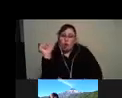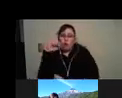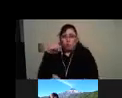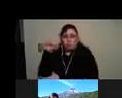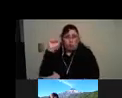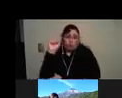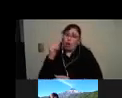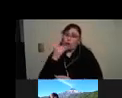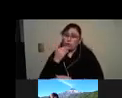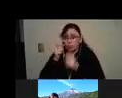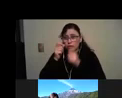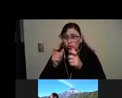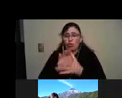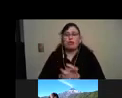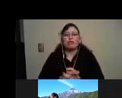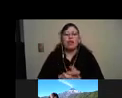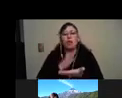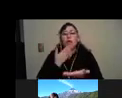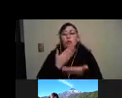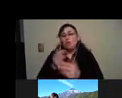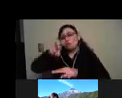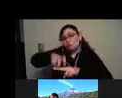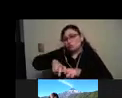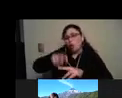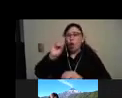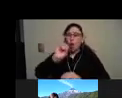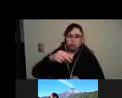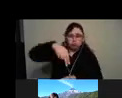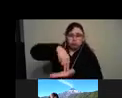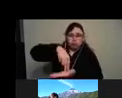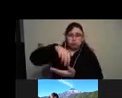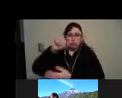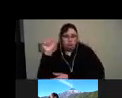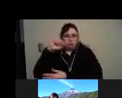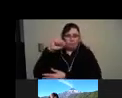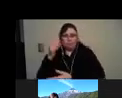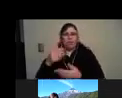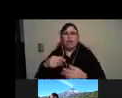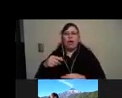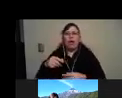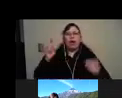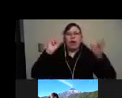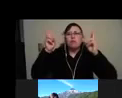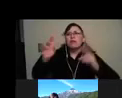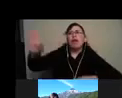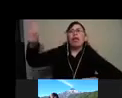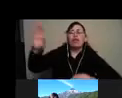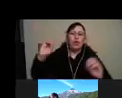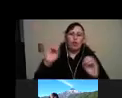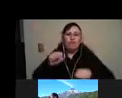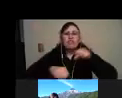¿cierto? Ya sea al estar sentado, al estar de pie, ya al tomar la micro, al andar en bicicleta,